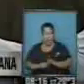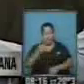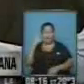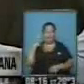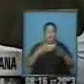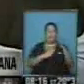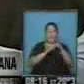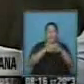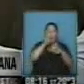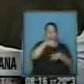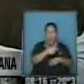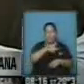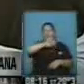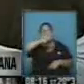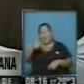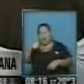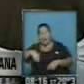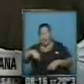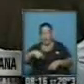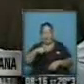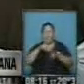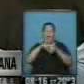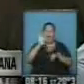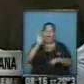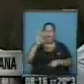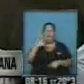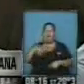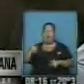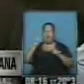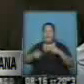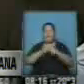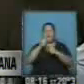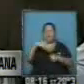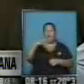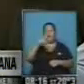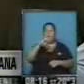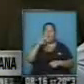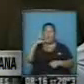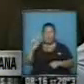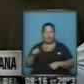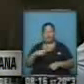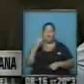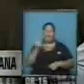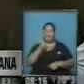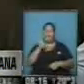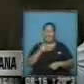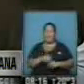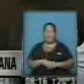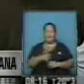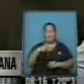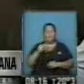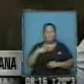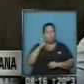patronal buitre de Donnelly primero, y ahora la de WorldColor, que es también dueña de la planta de Morbillo, queriendo, yo tuve posibilidad de